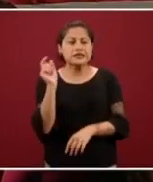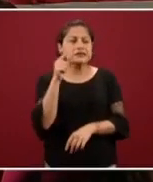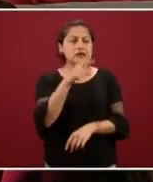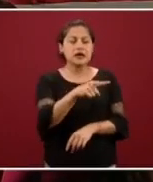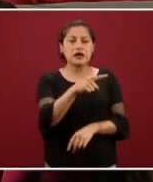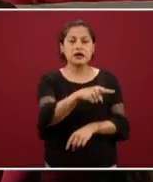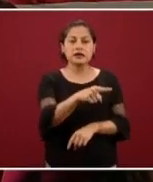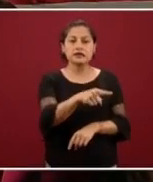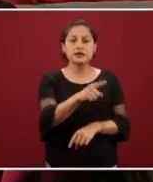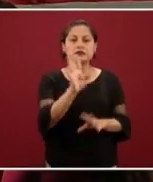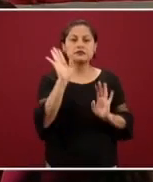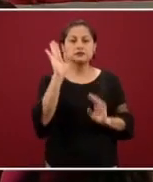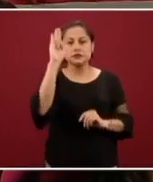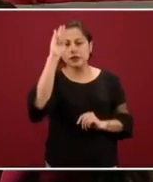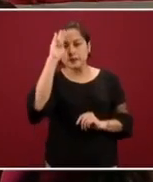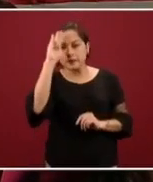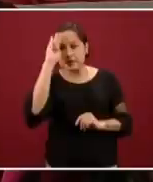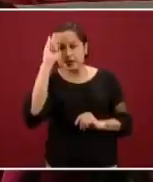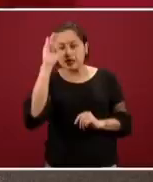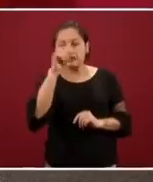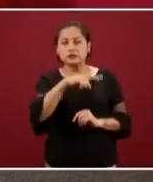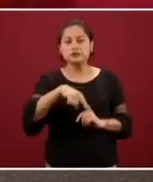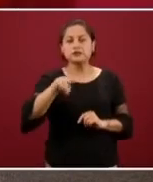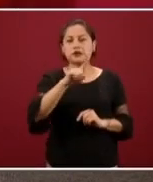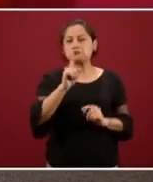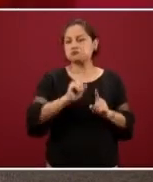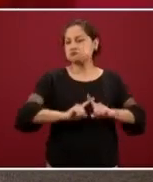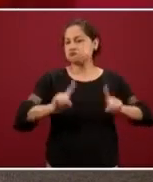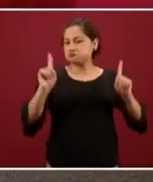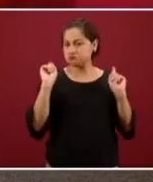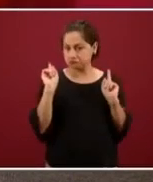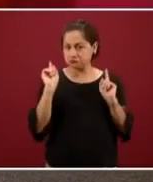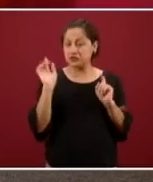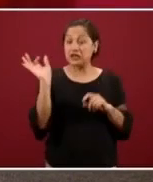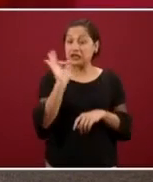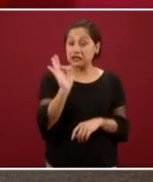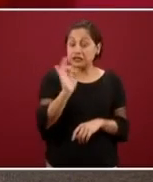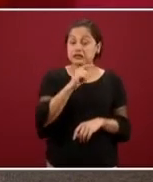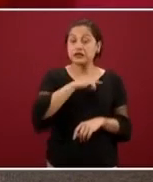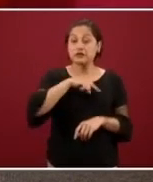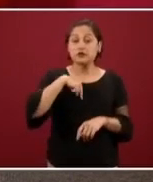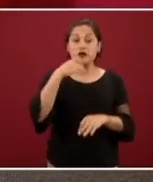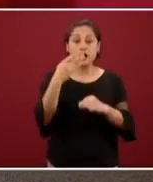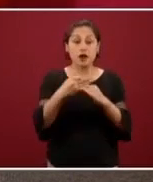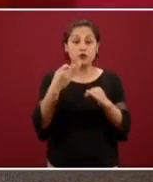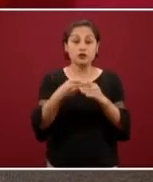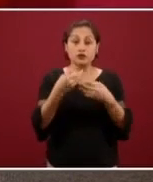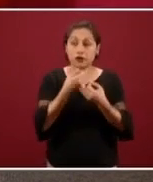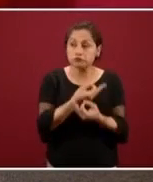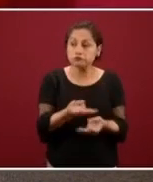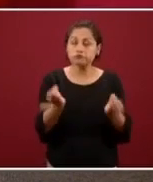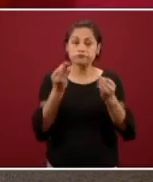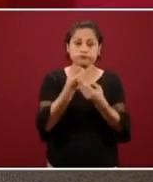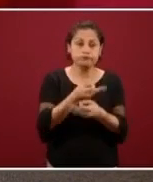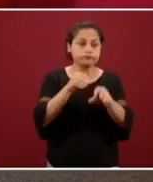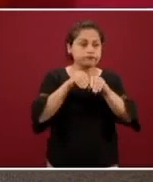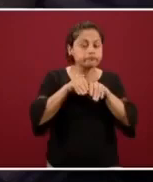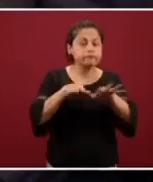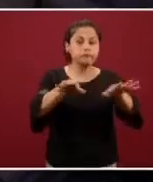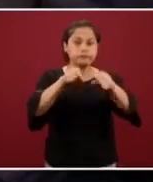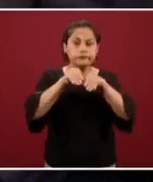con todas estas conferencias de prensa, dar estos mensajes muy seguido, sacar